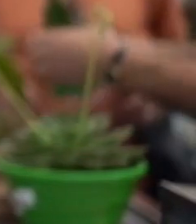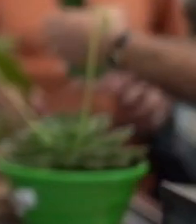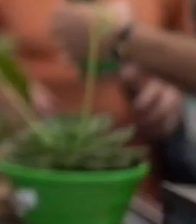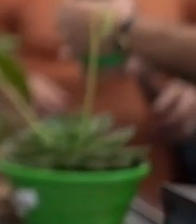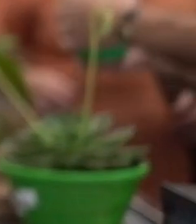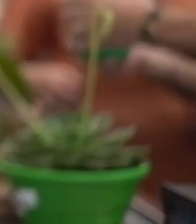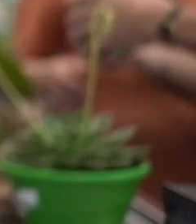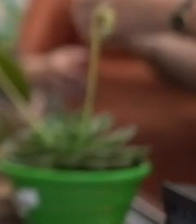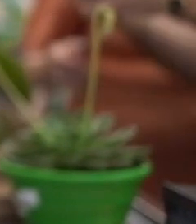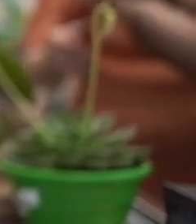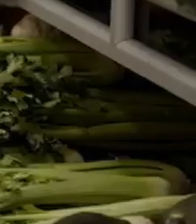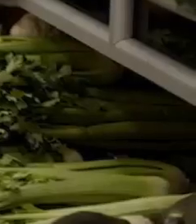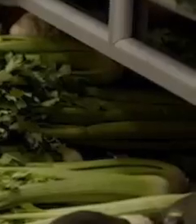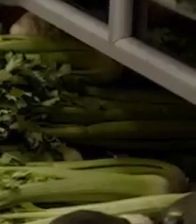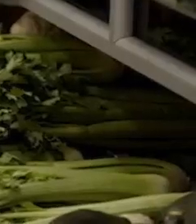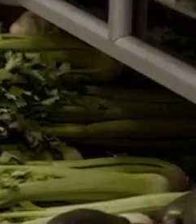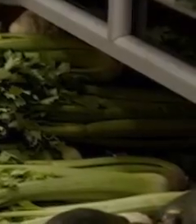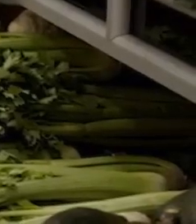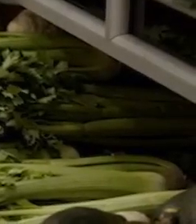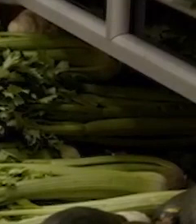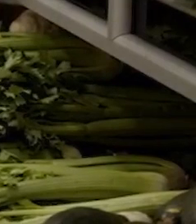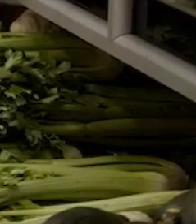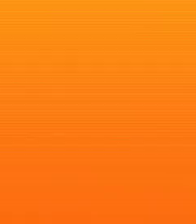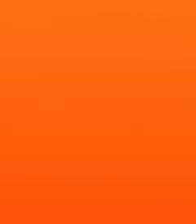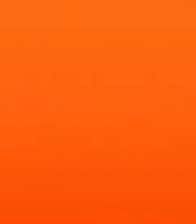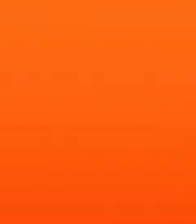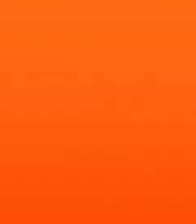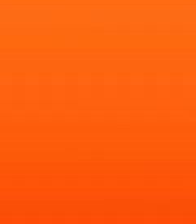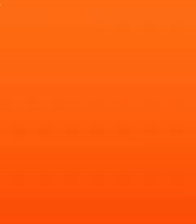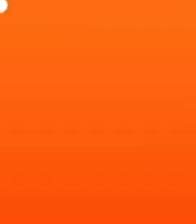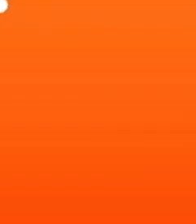Aquí puede pagar sus tarjetas de crédito del Banco Popular. Buen